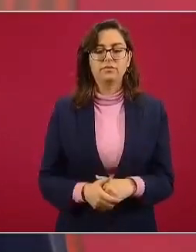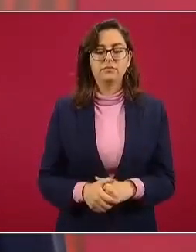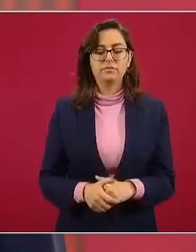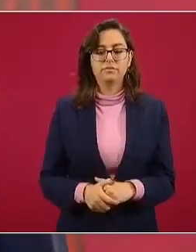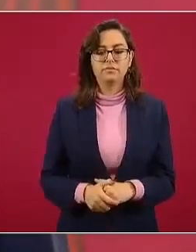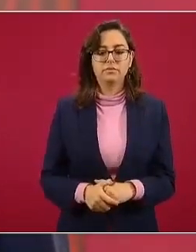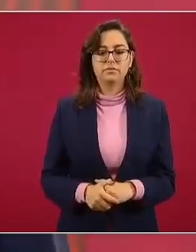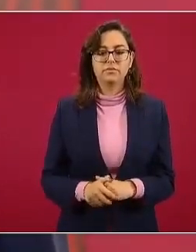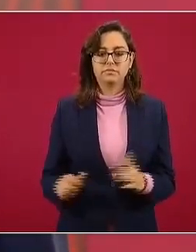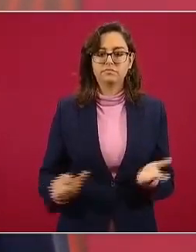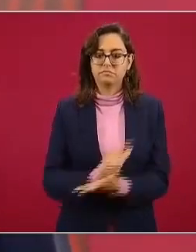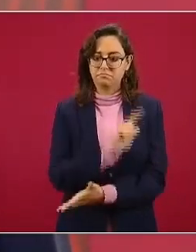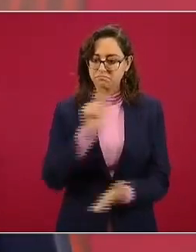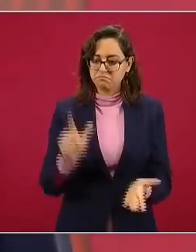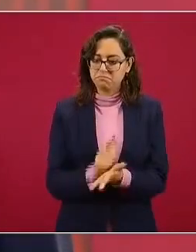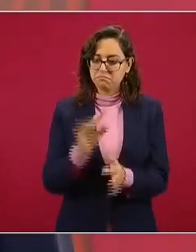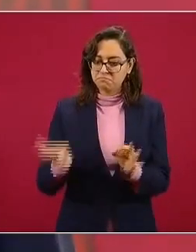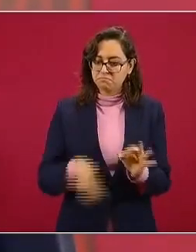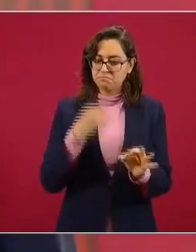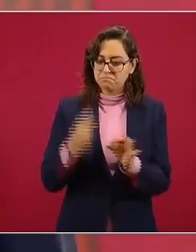y con apego a la verdad